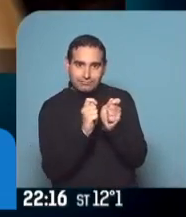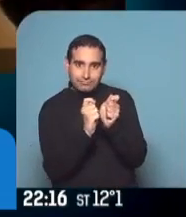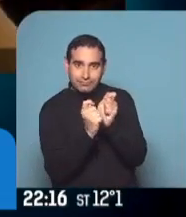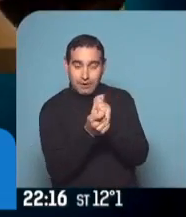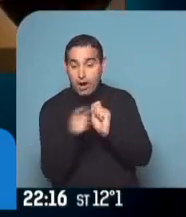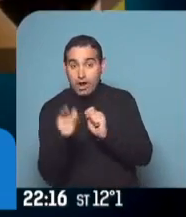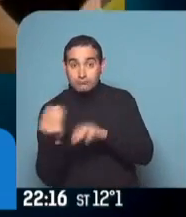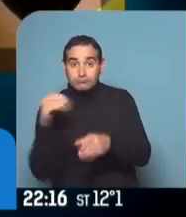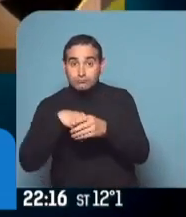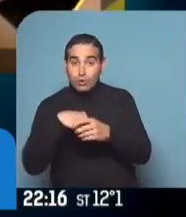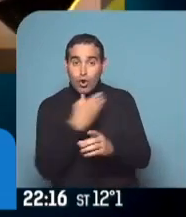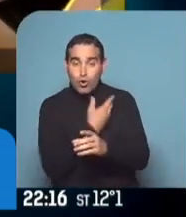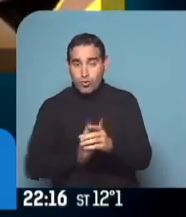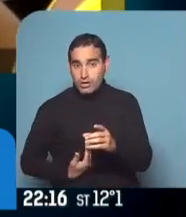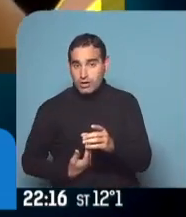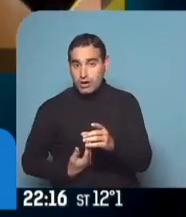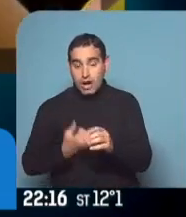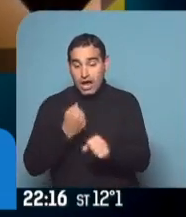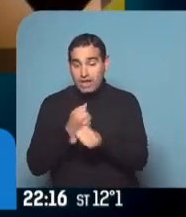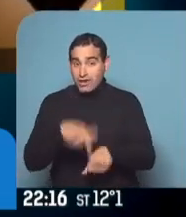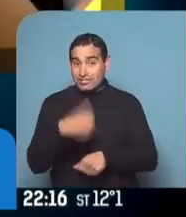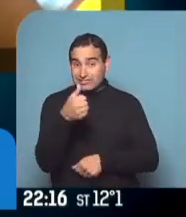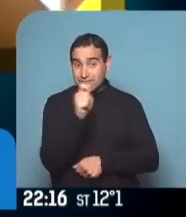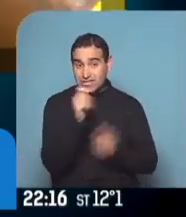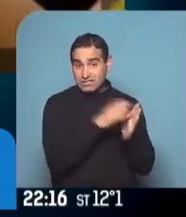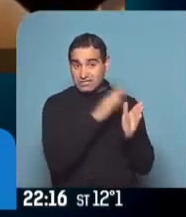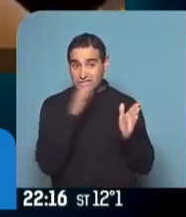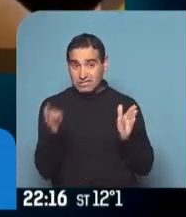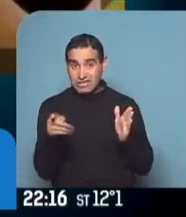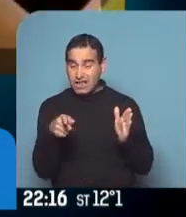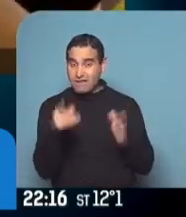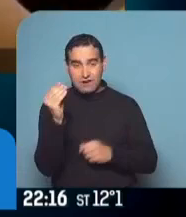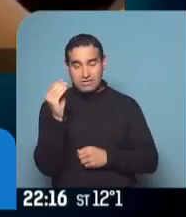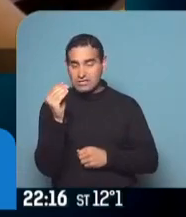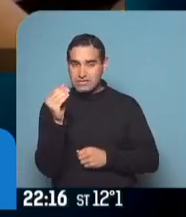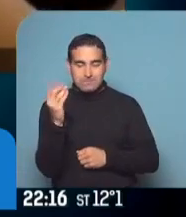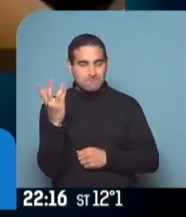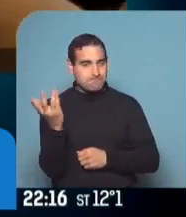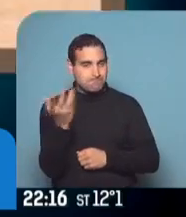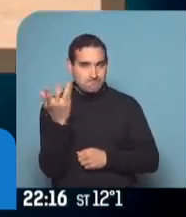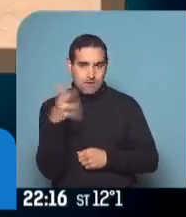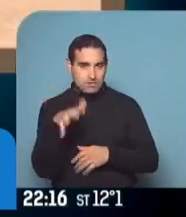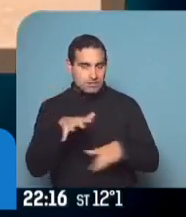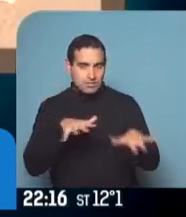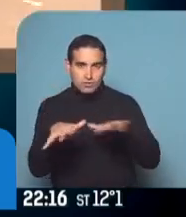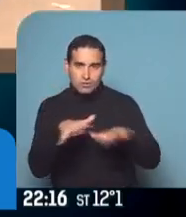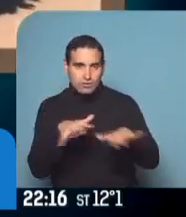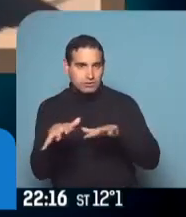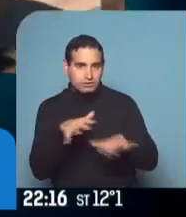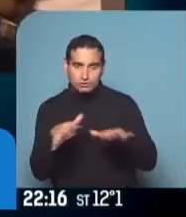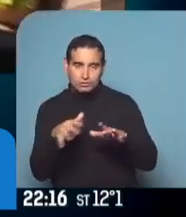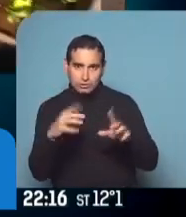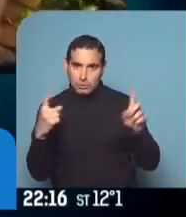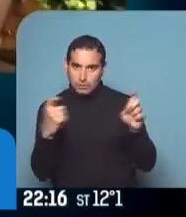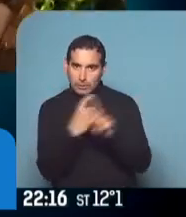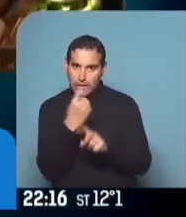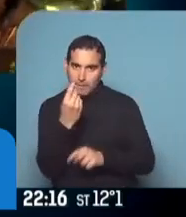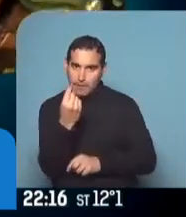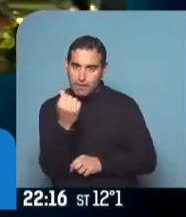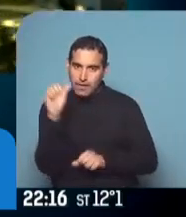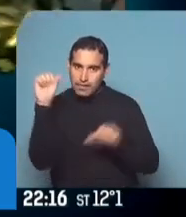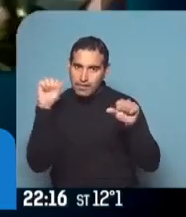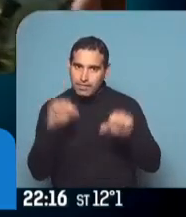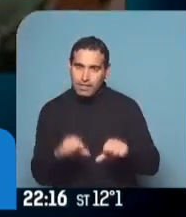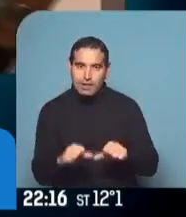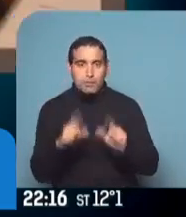incorporación al gobierno. No lo logró en estos primeros 6 meses. Brasil sigue con una situación de recesión importante, pero sí